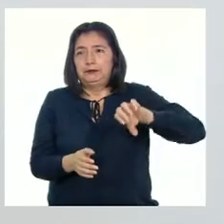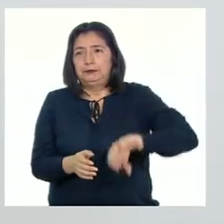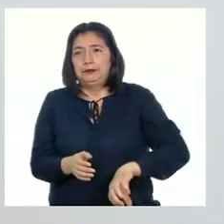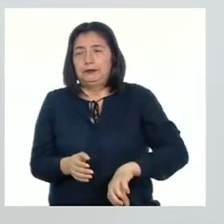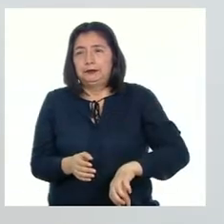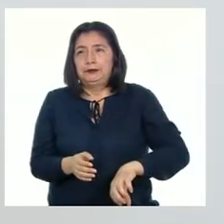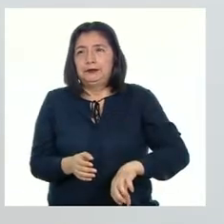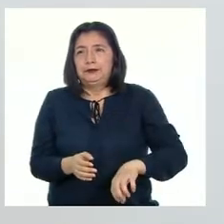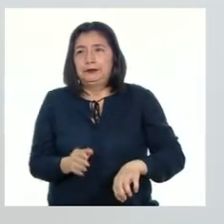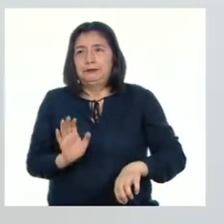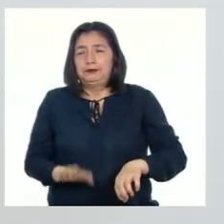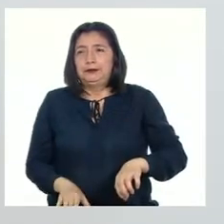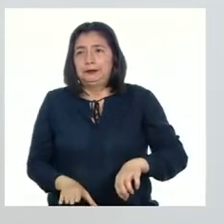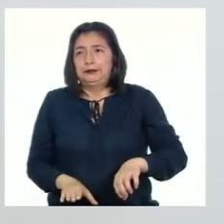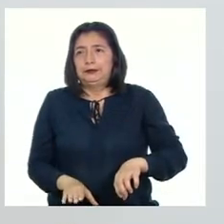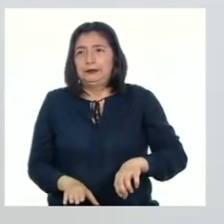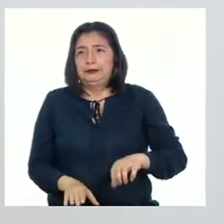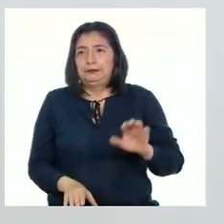Y